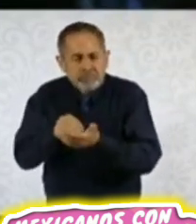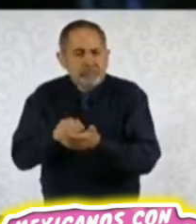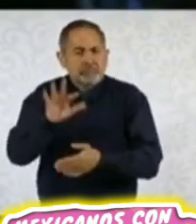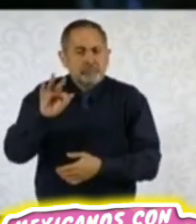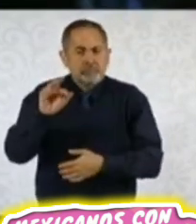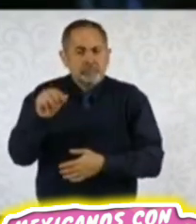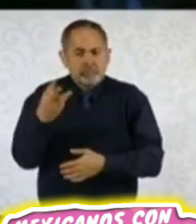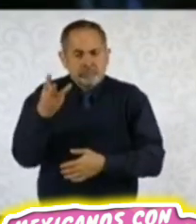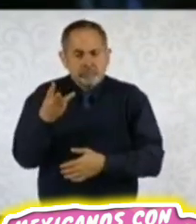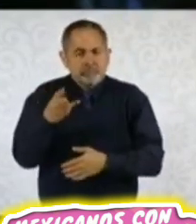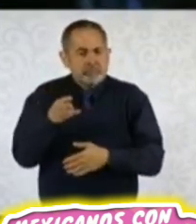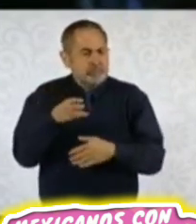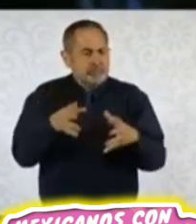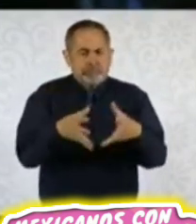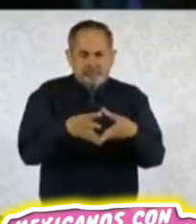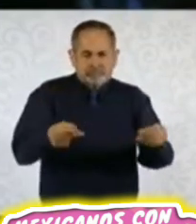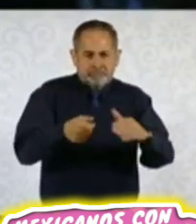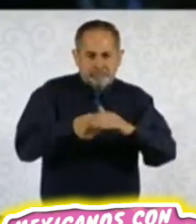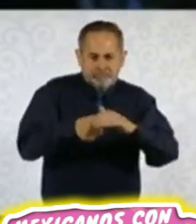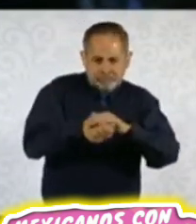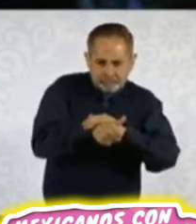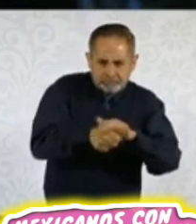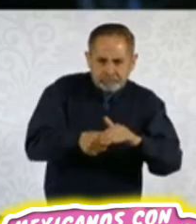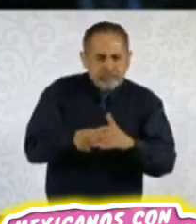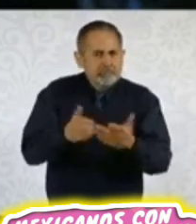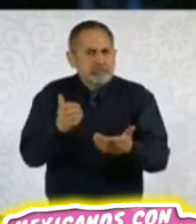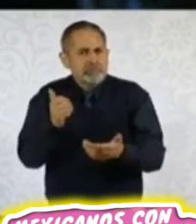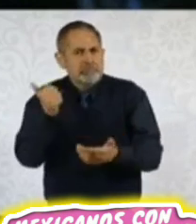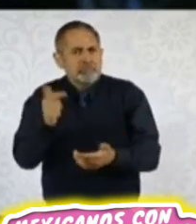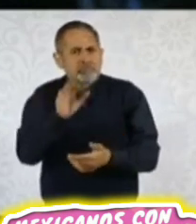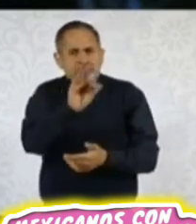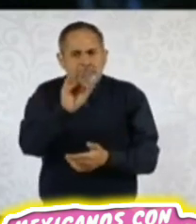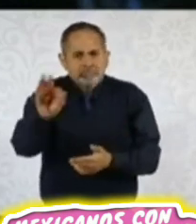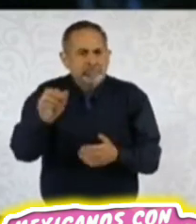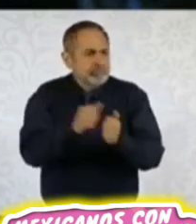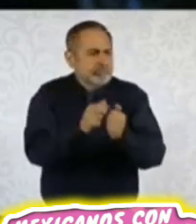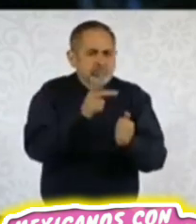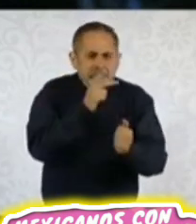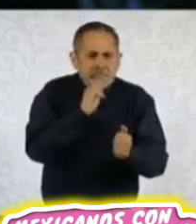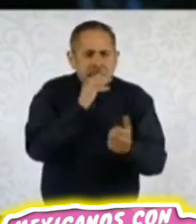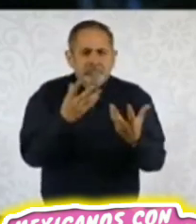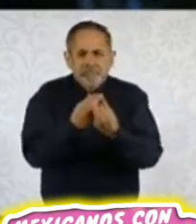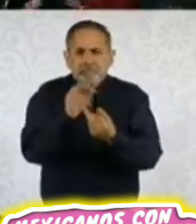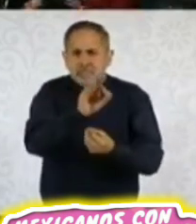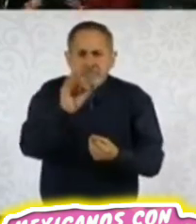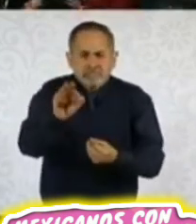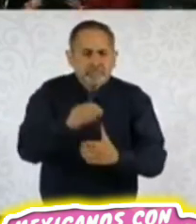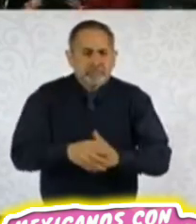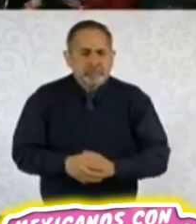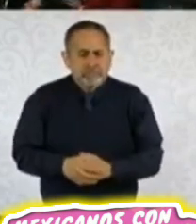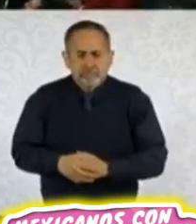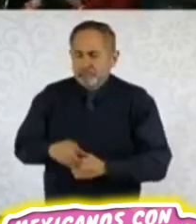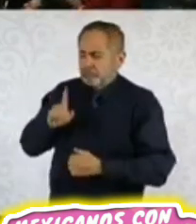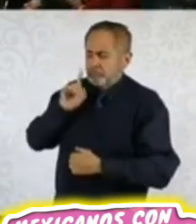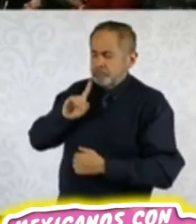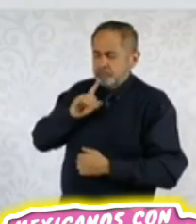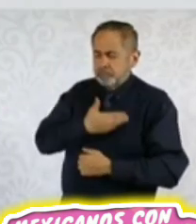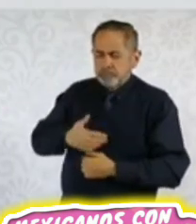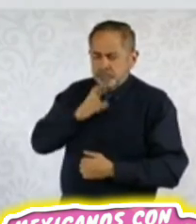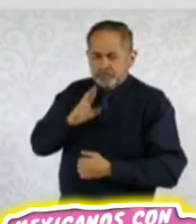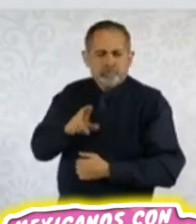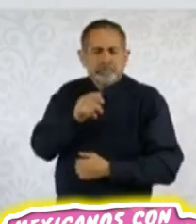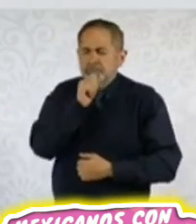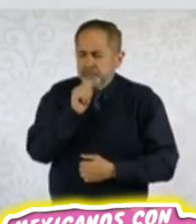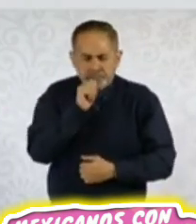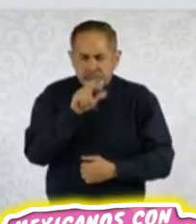43 estudiantes desaparecidos. ¿Ya hay fecha para reunirse con madres y padres? Todavía no la tenemos, pero